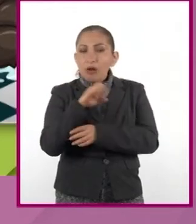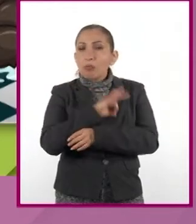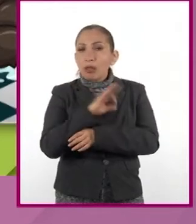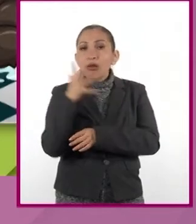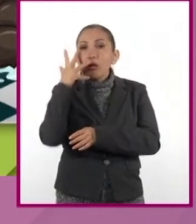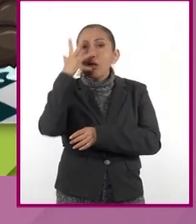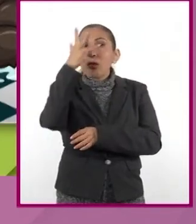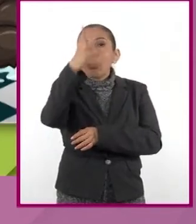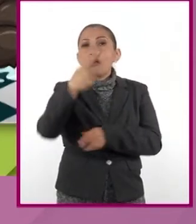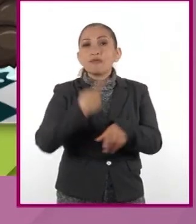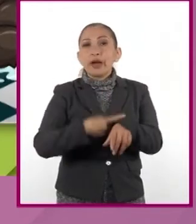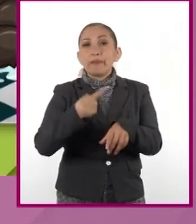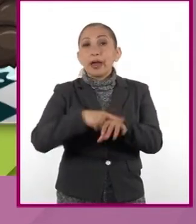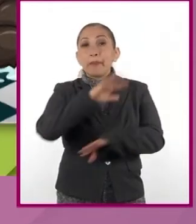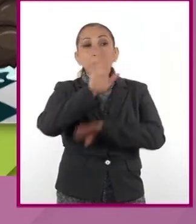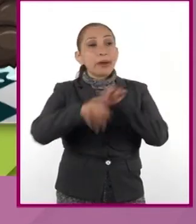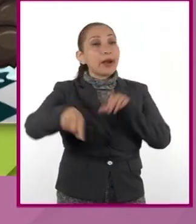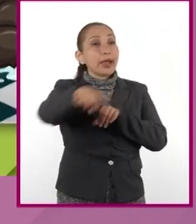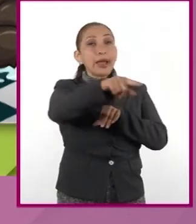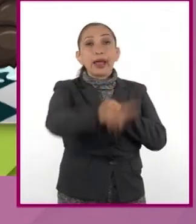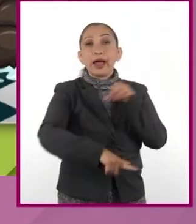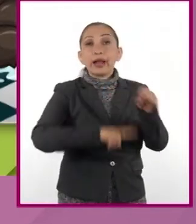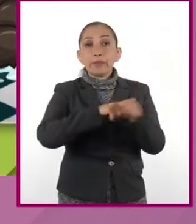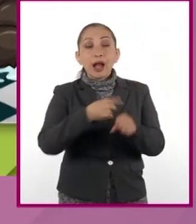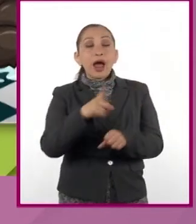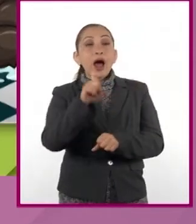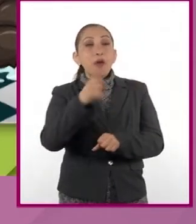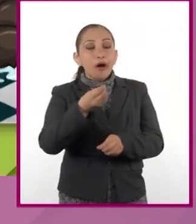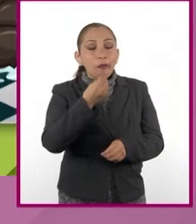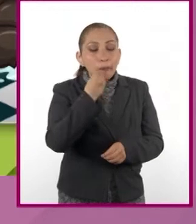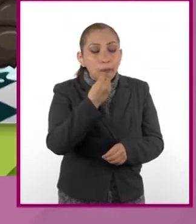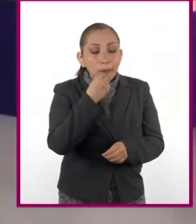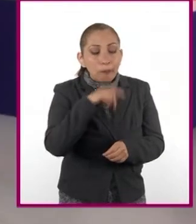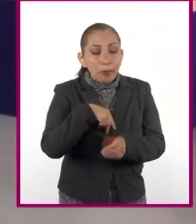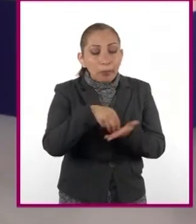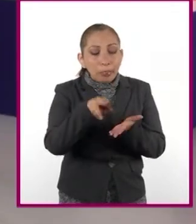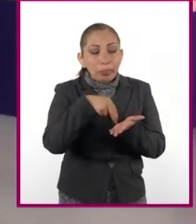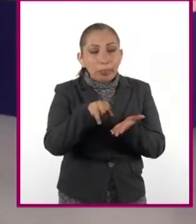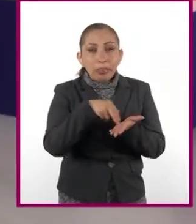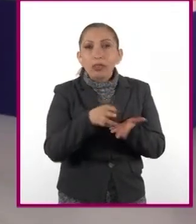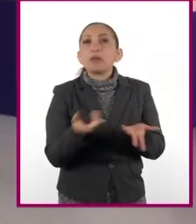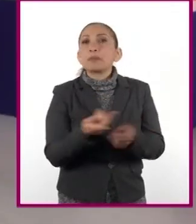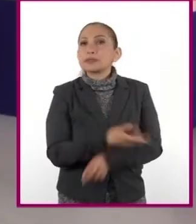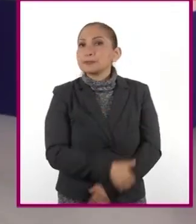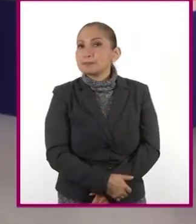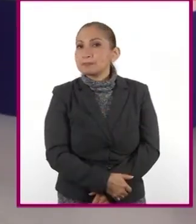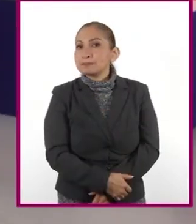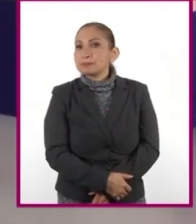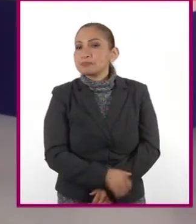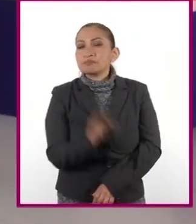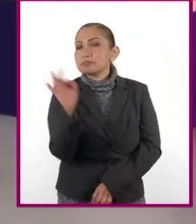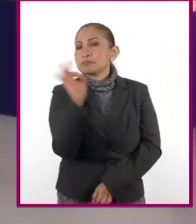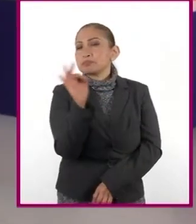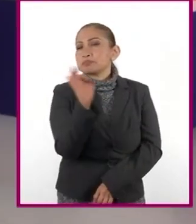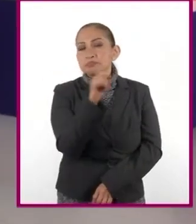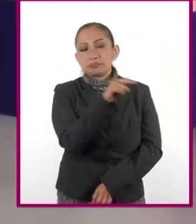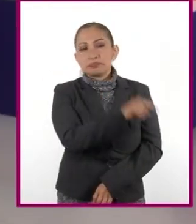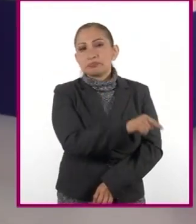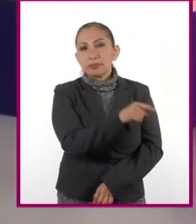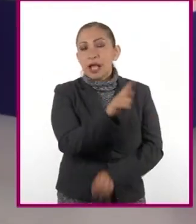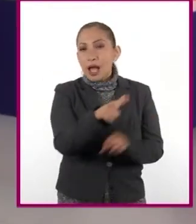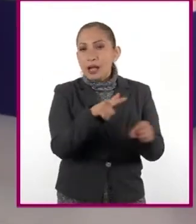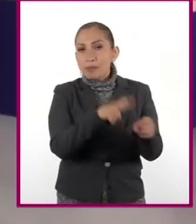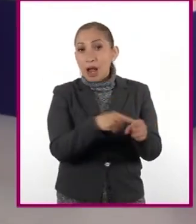en enfermedad y muerte de los animales que beben el agua. Suponiendo que las víctimas son los